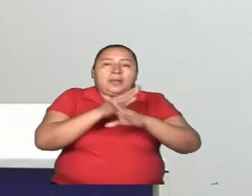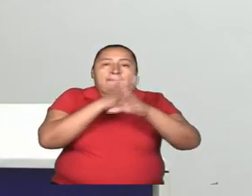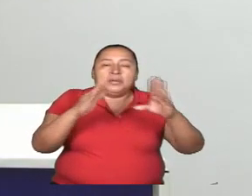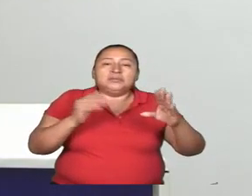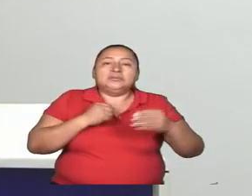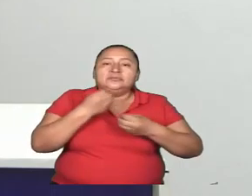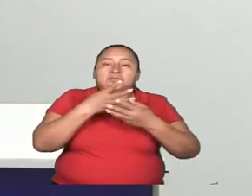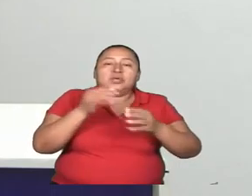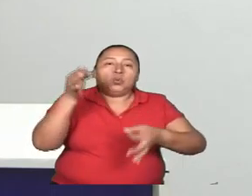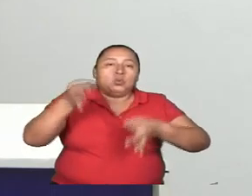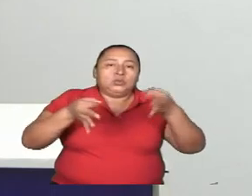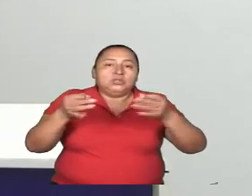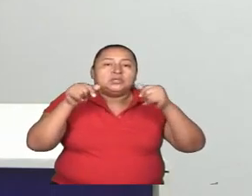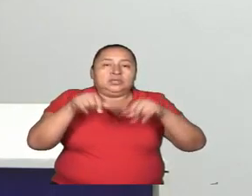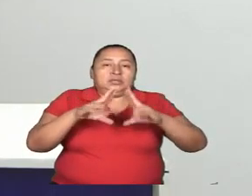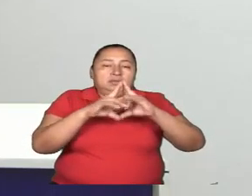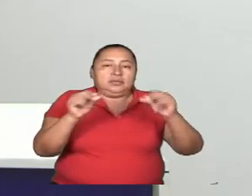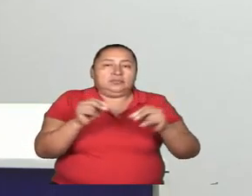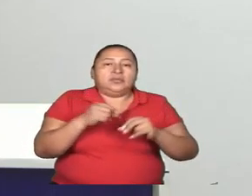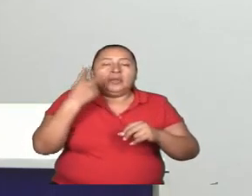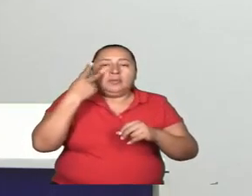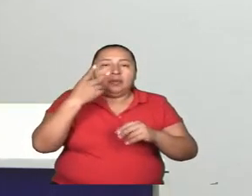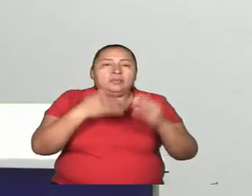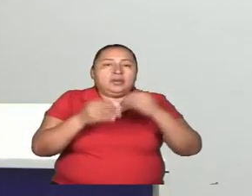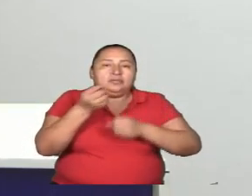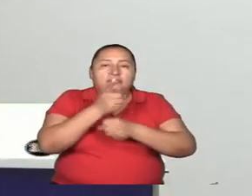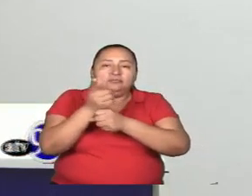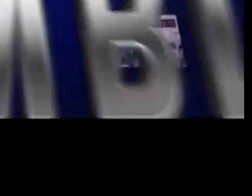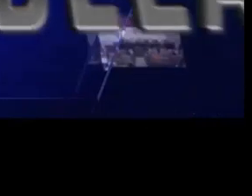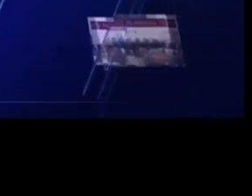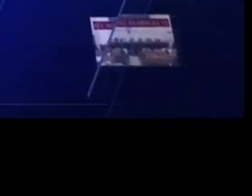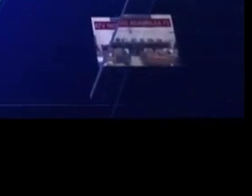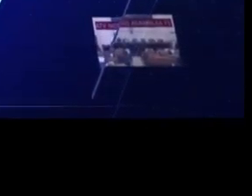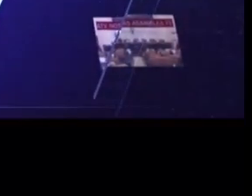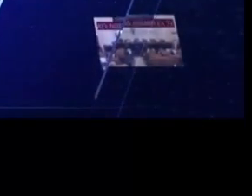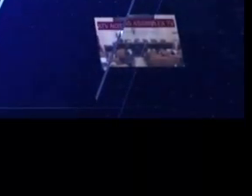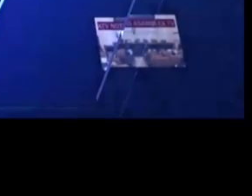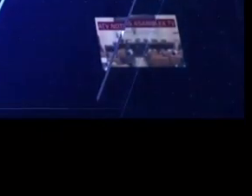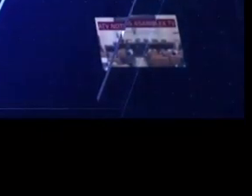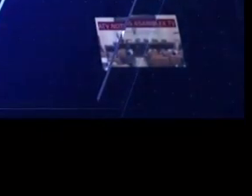proclamaron por la paz y la justicia en Nicaragua. Veamos más a través del siguiente informe.